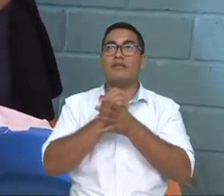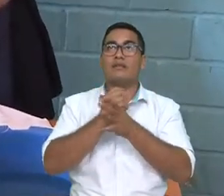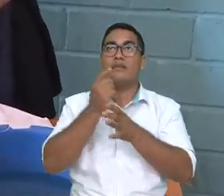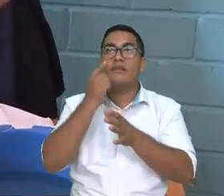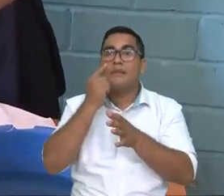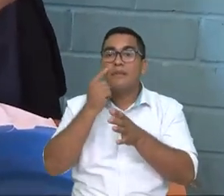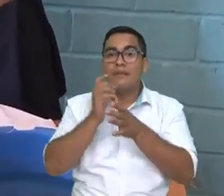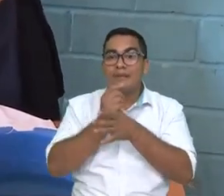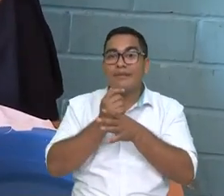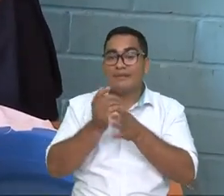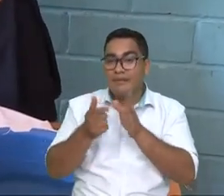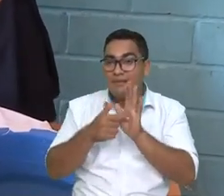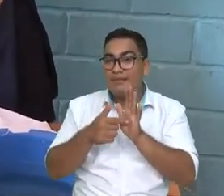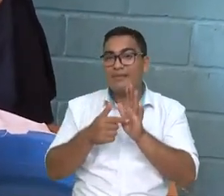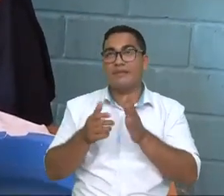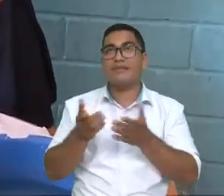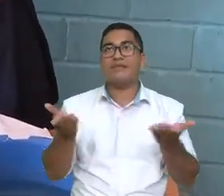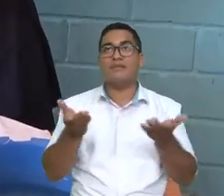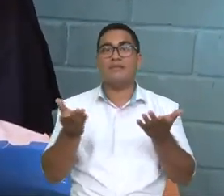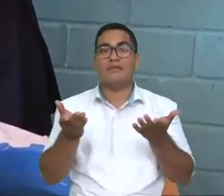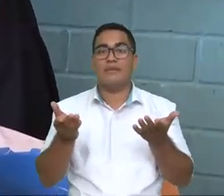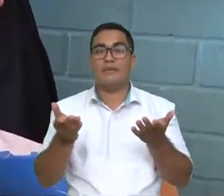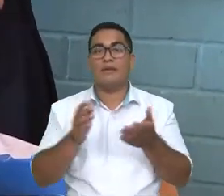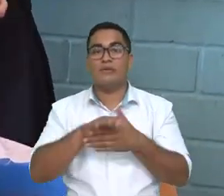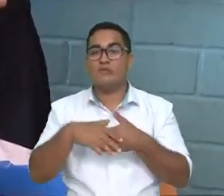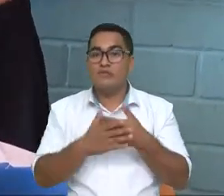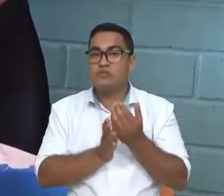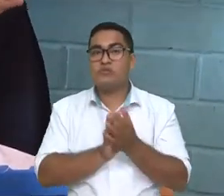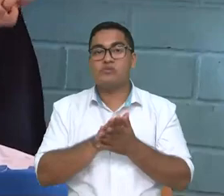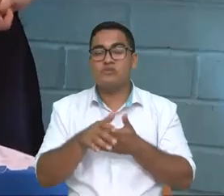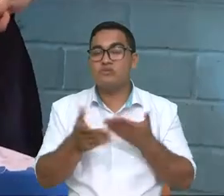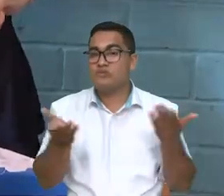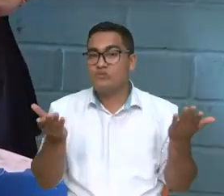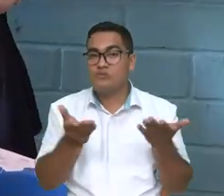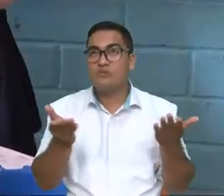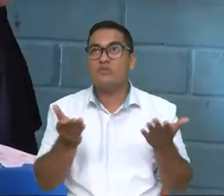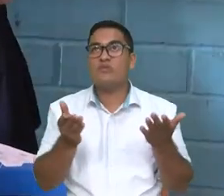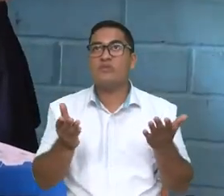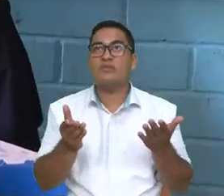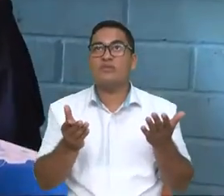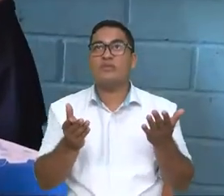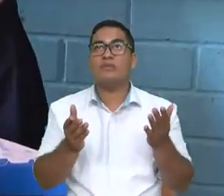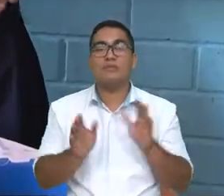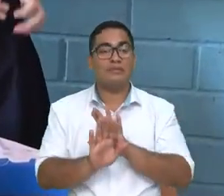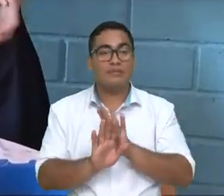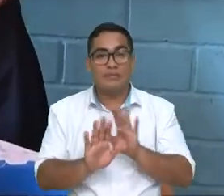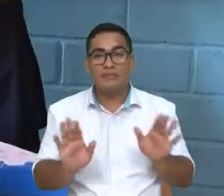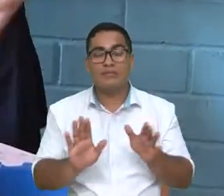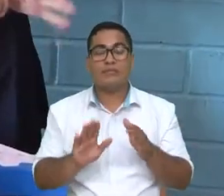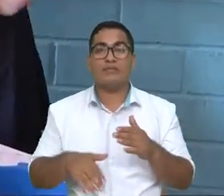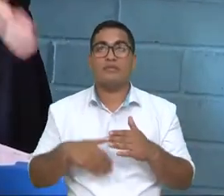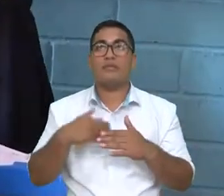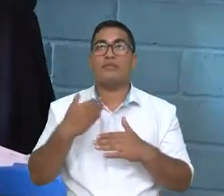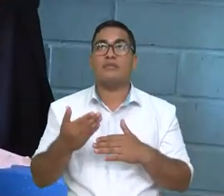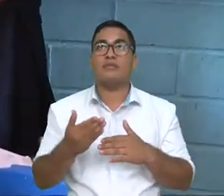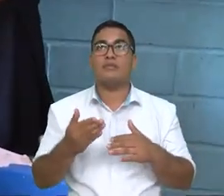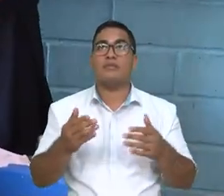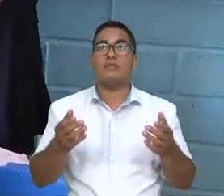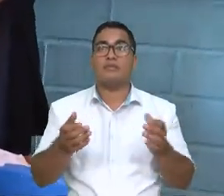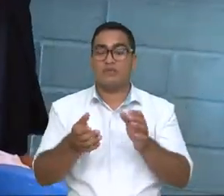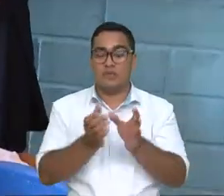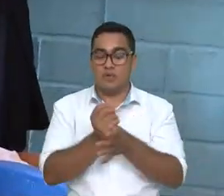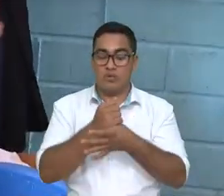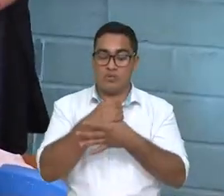así, mira, así, así, así, las dos. Luegamente frotamos con el movimiento de rotación el dedo